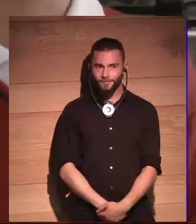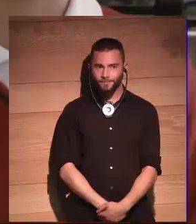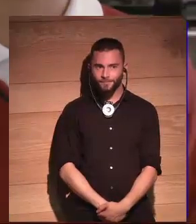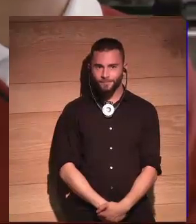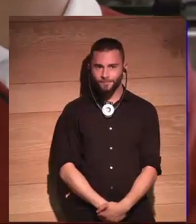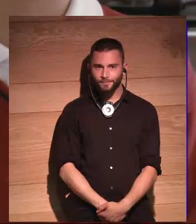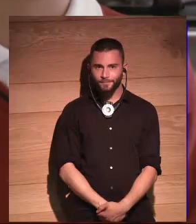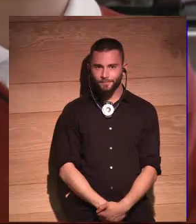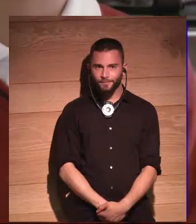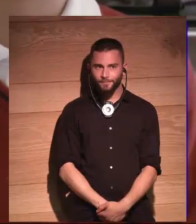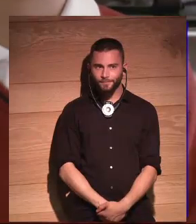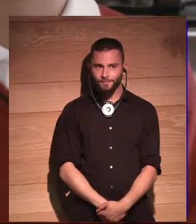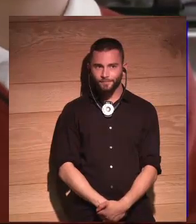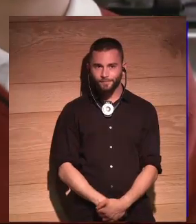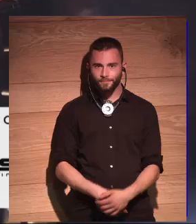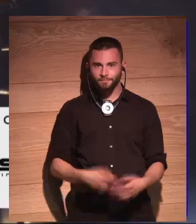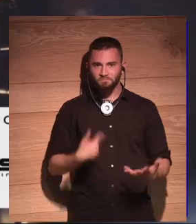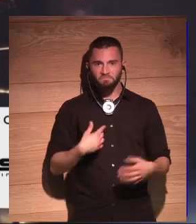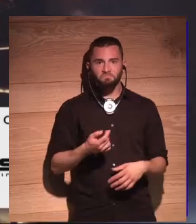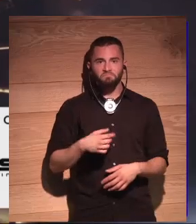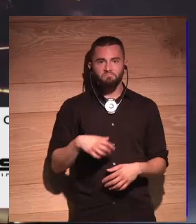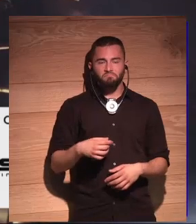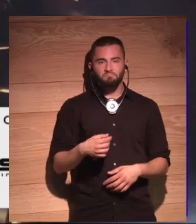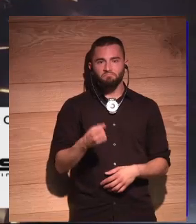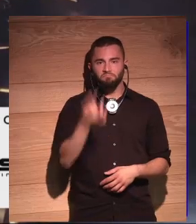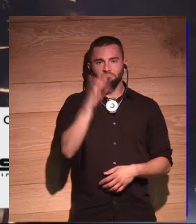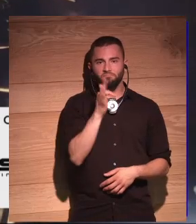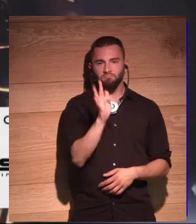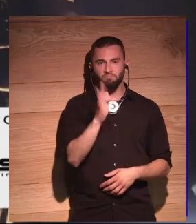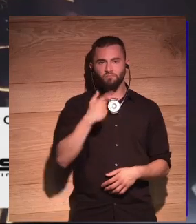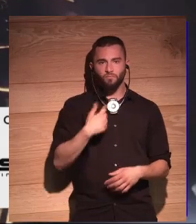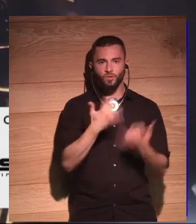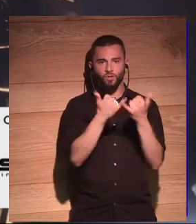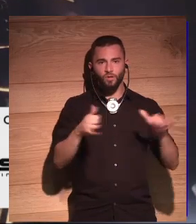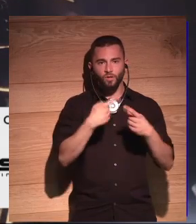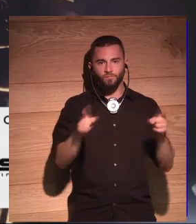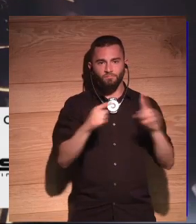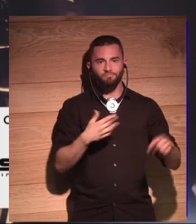me han entrado ganas de ir a un concierto.